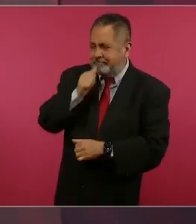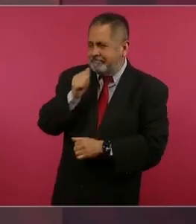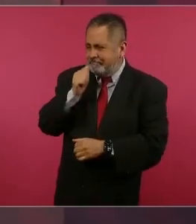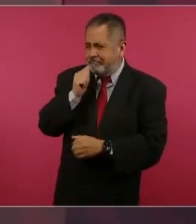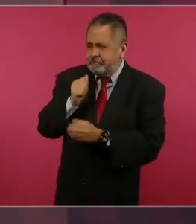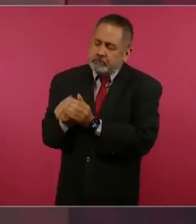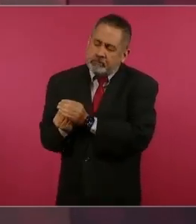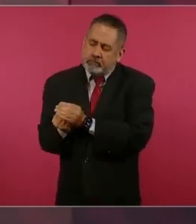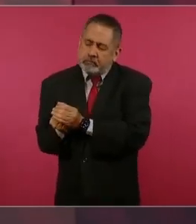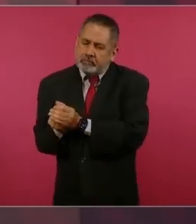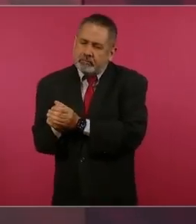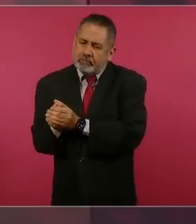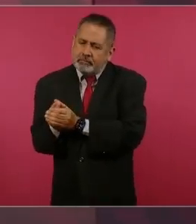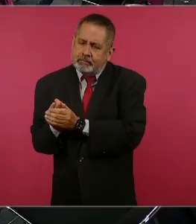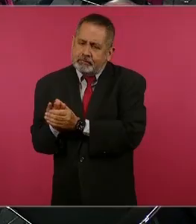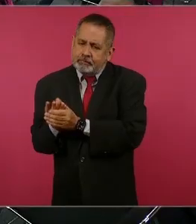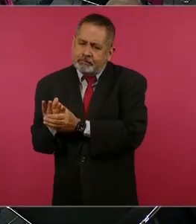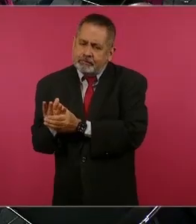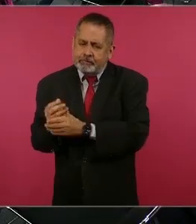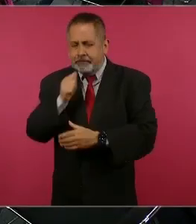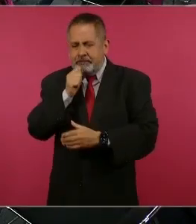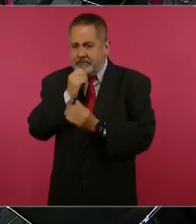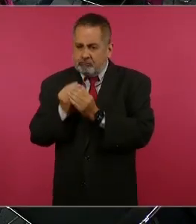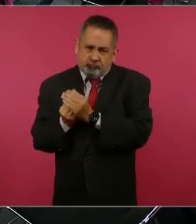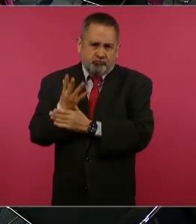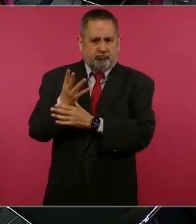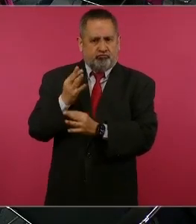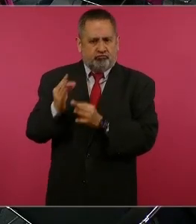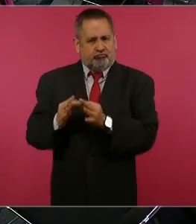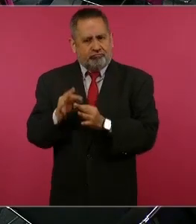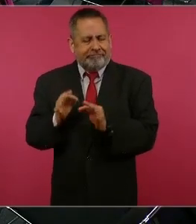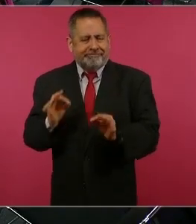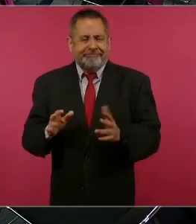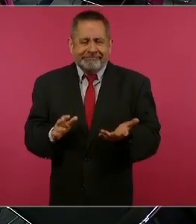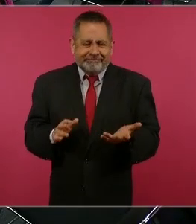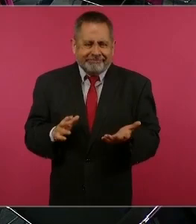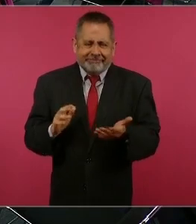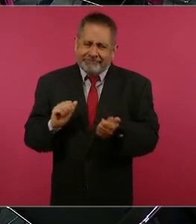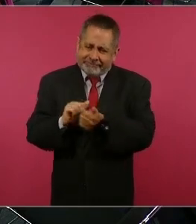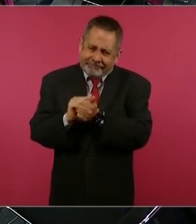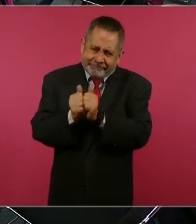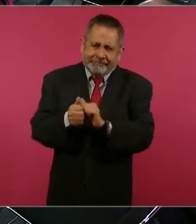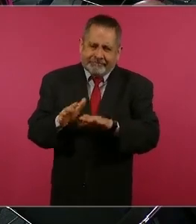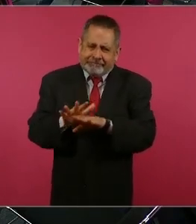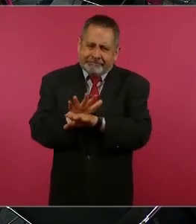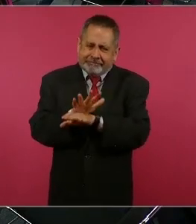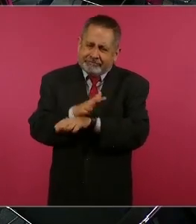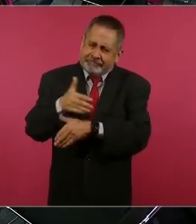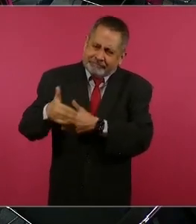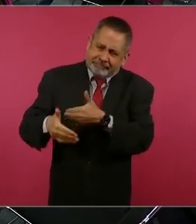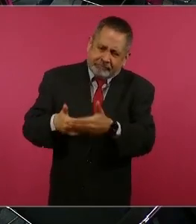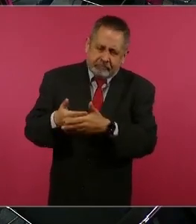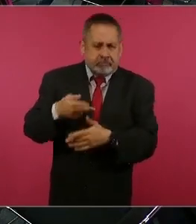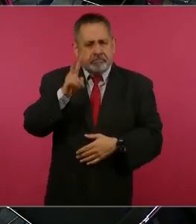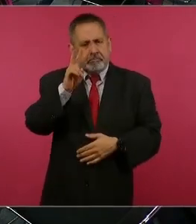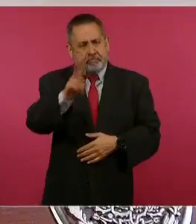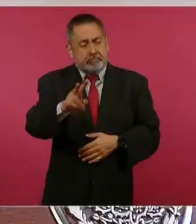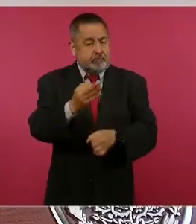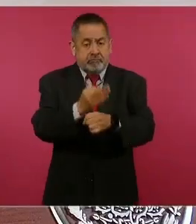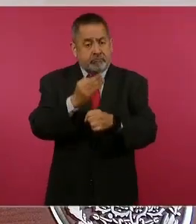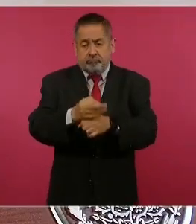procesos de transición, pero sí es un hecho que vamos hacia